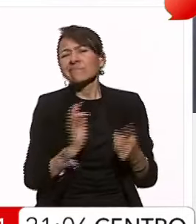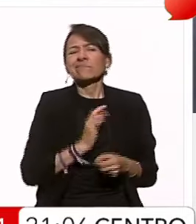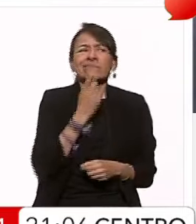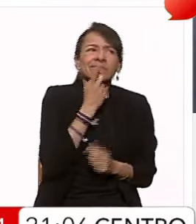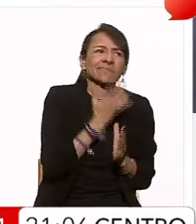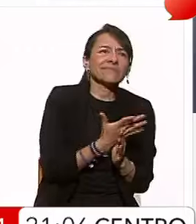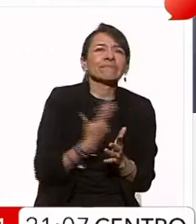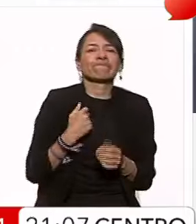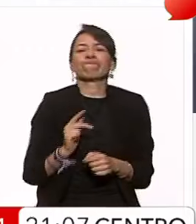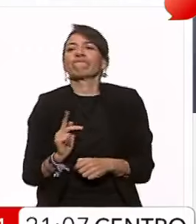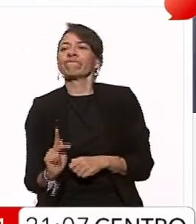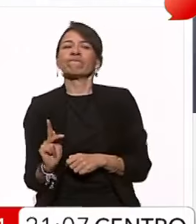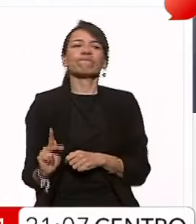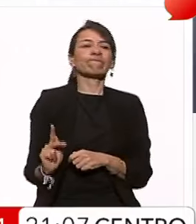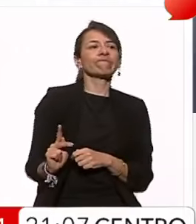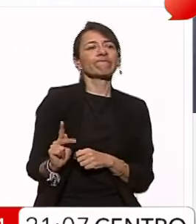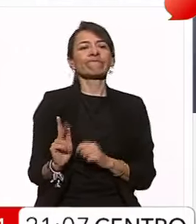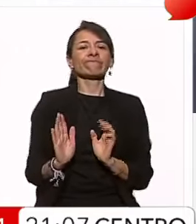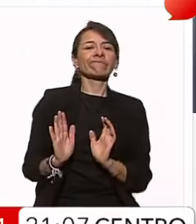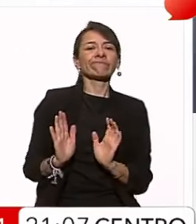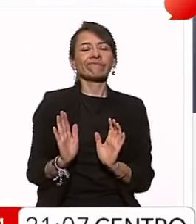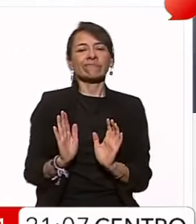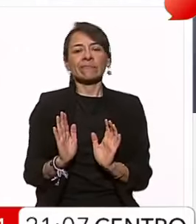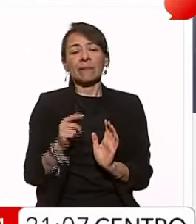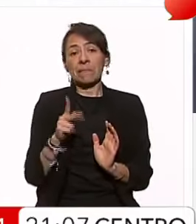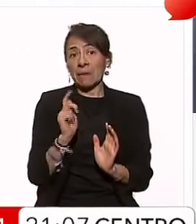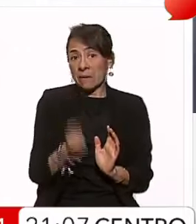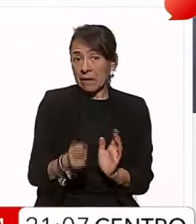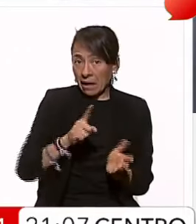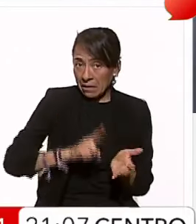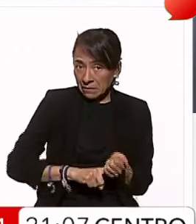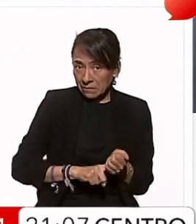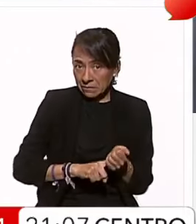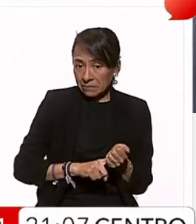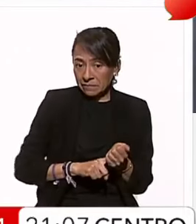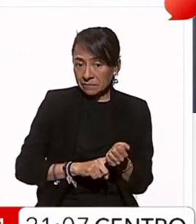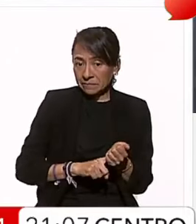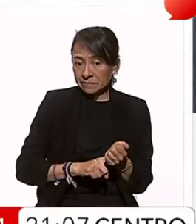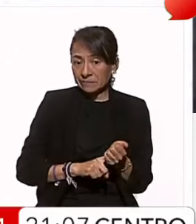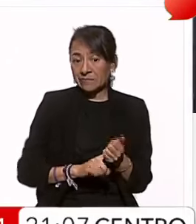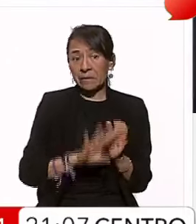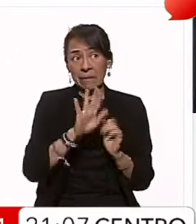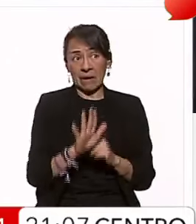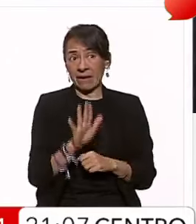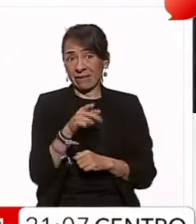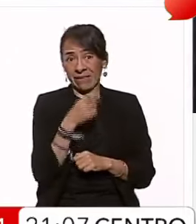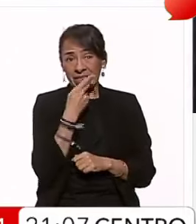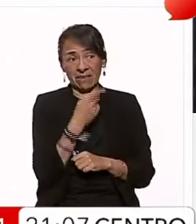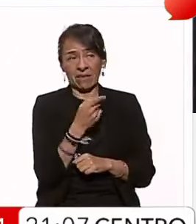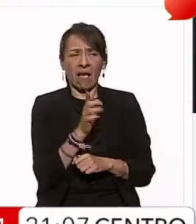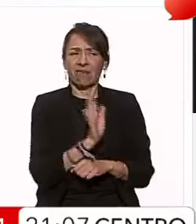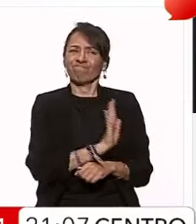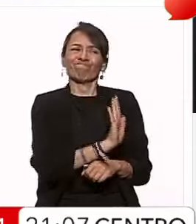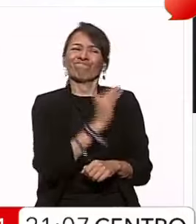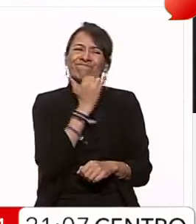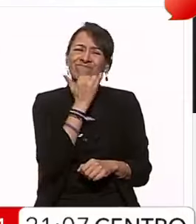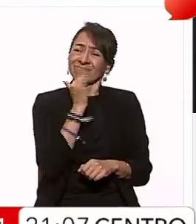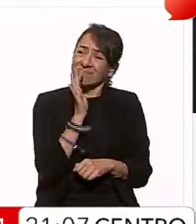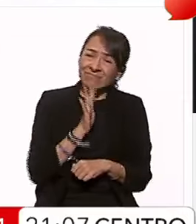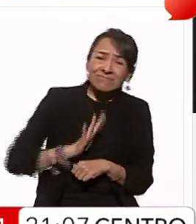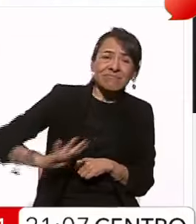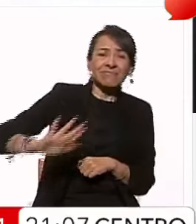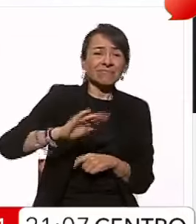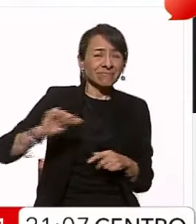o no directa opinar en contra de que el pueblo tiene